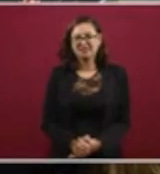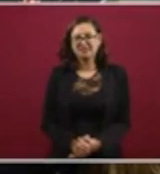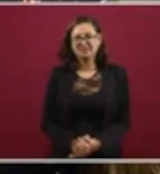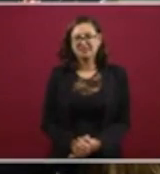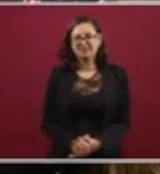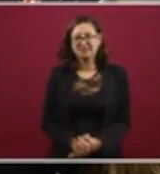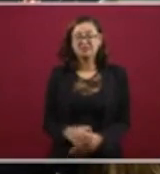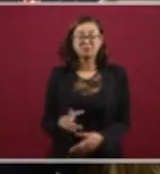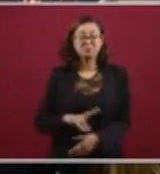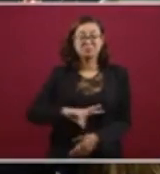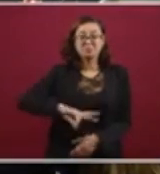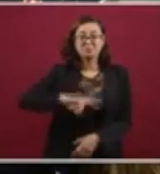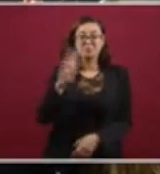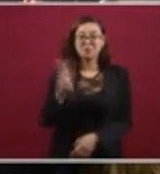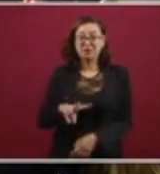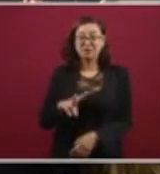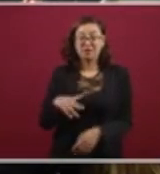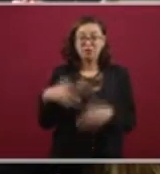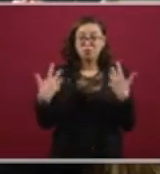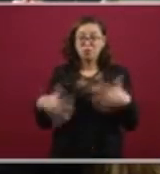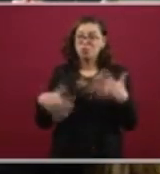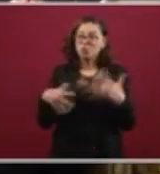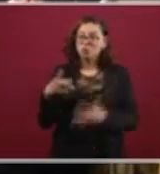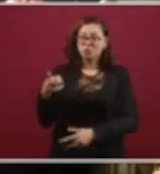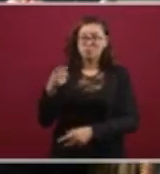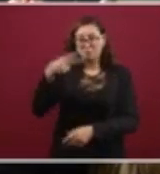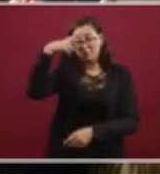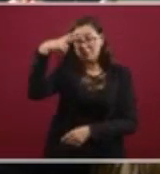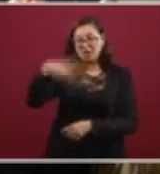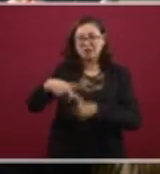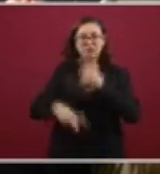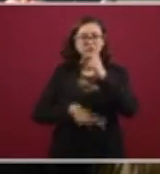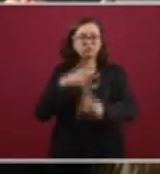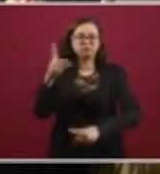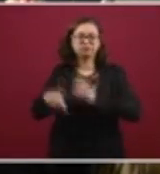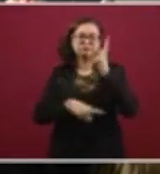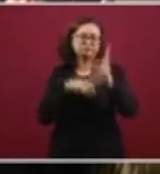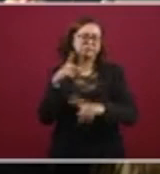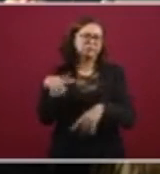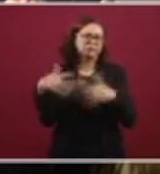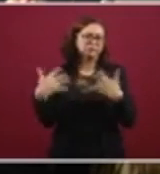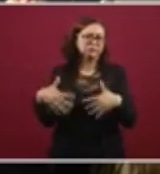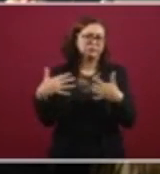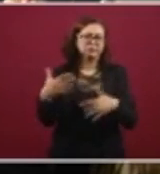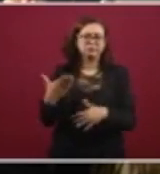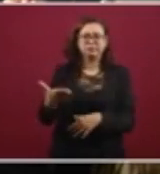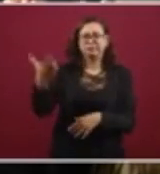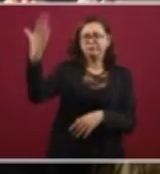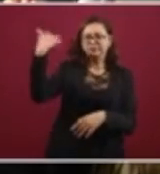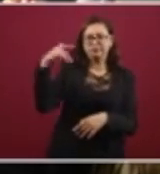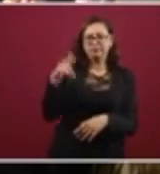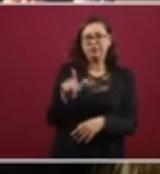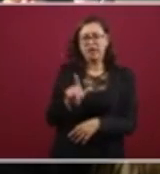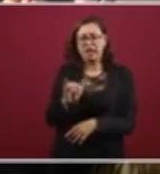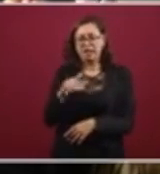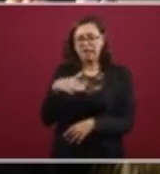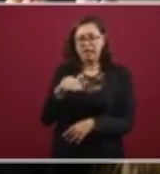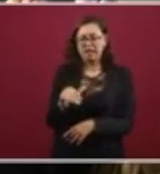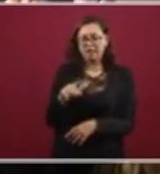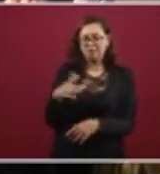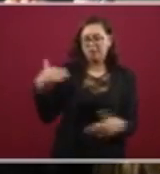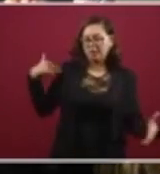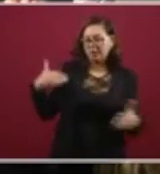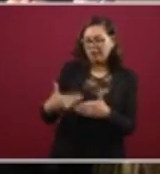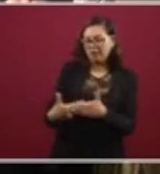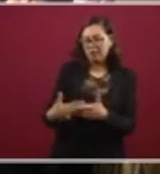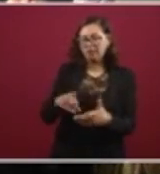una edición histórica para México en el deporte. Los Juegos Panamericanos de Lima vinieron a refrescar todas las